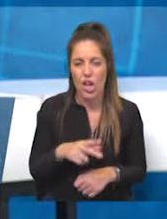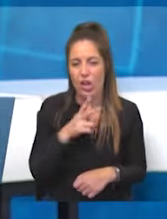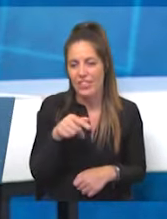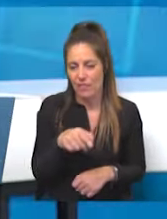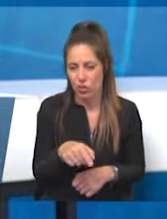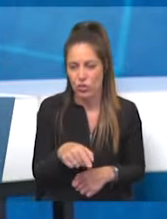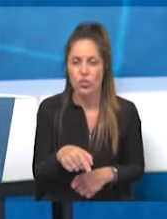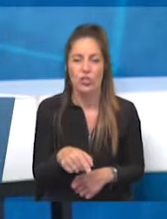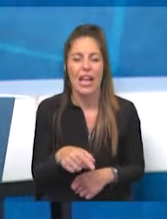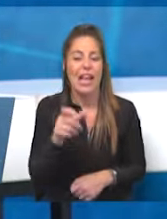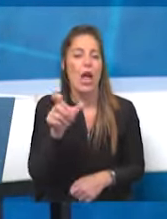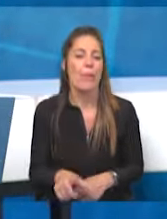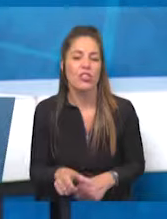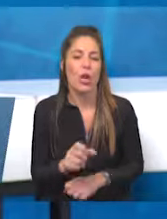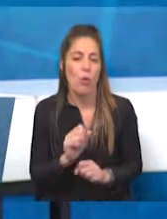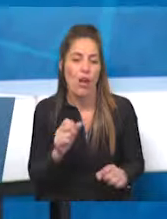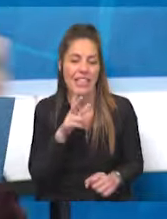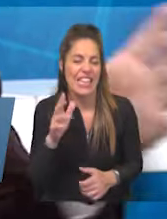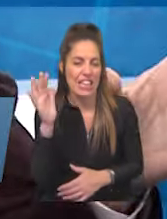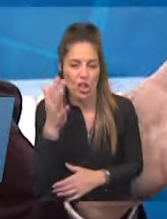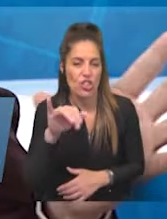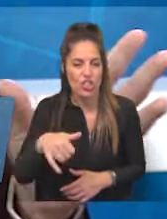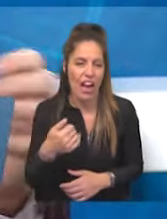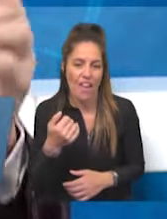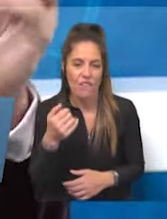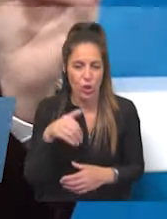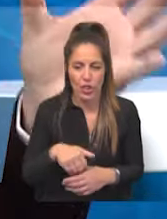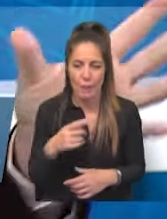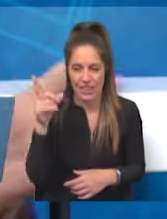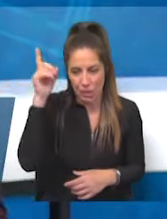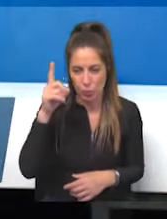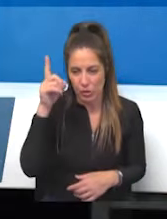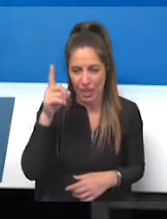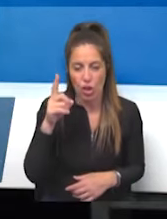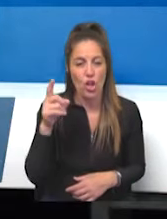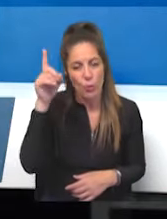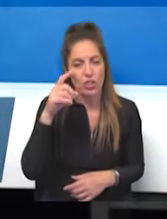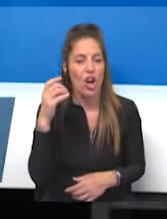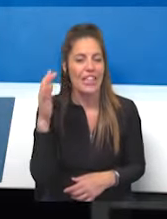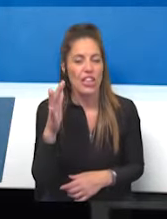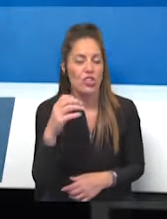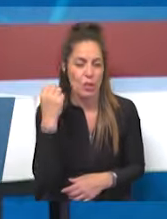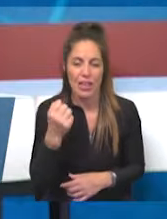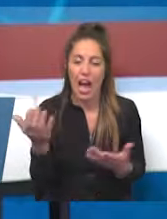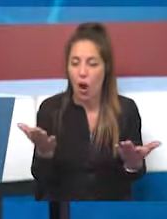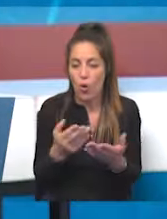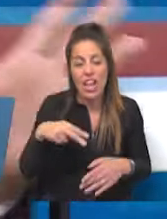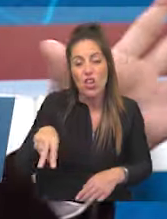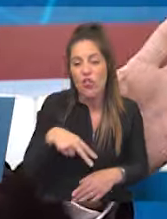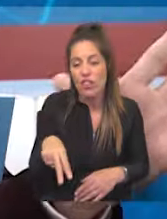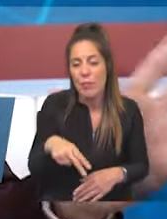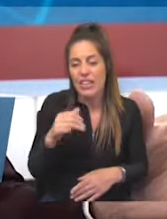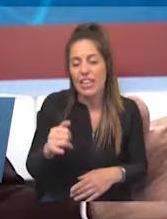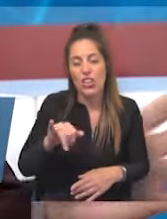recién la persona puede decir sobre todo en el interior No yo ya voté a mi diputado que los diputados del interior también son muy importantes y ahora capaz que en noviembre